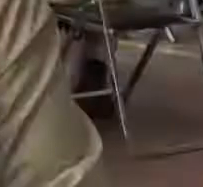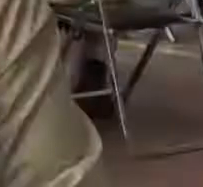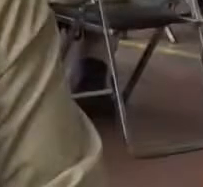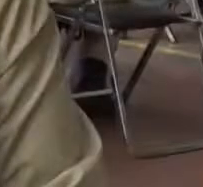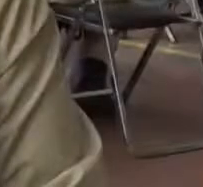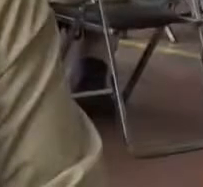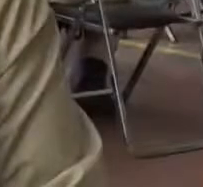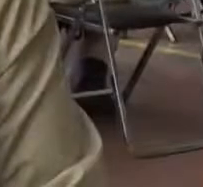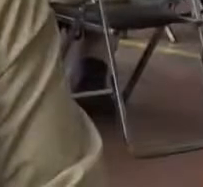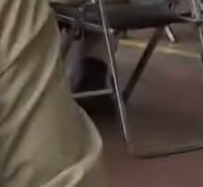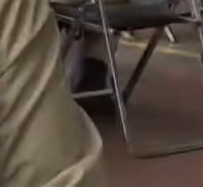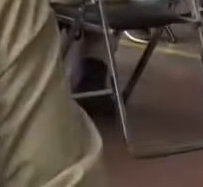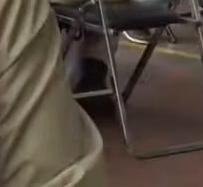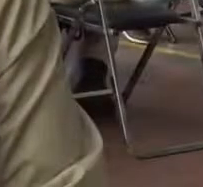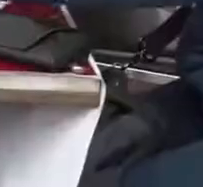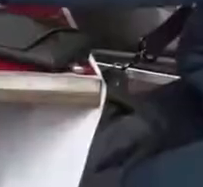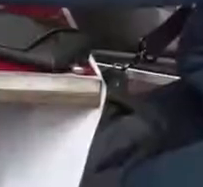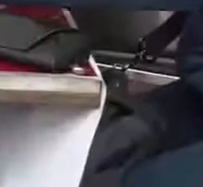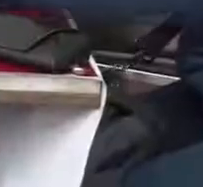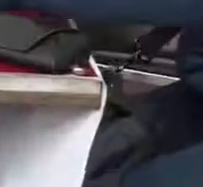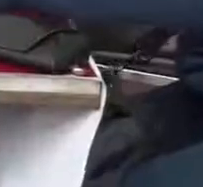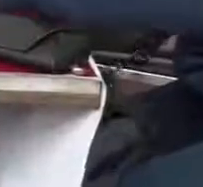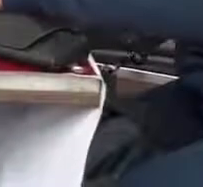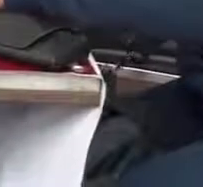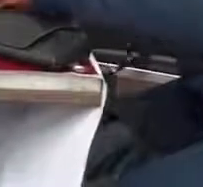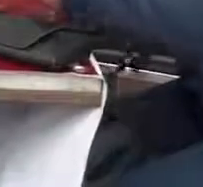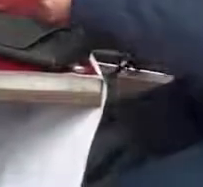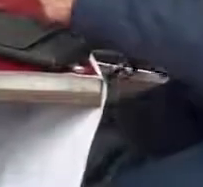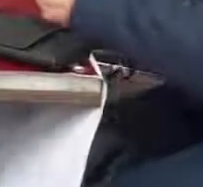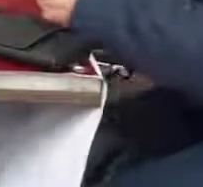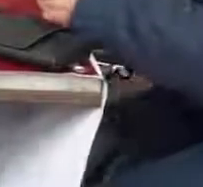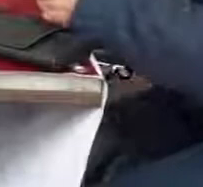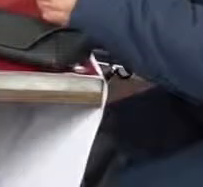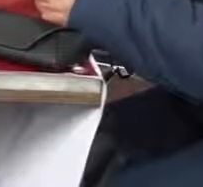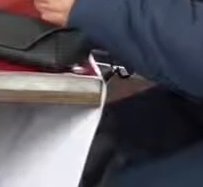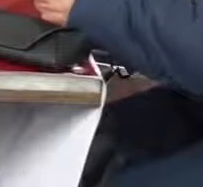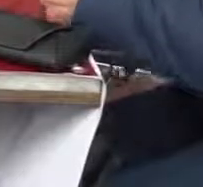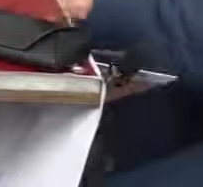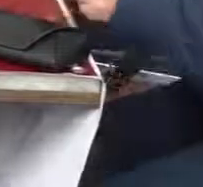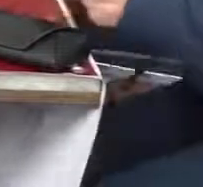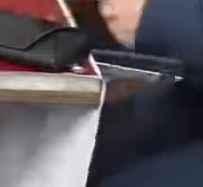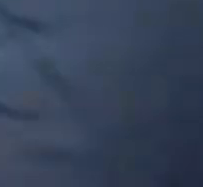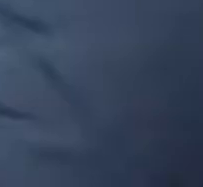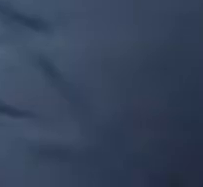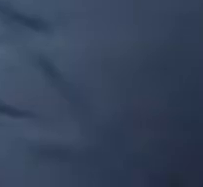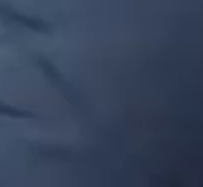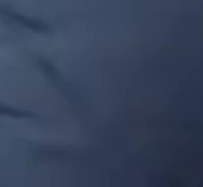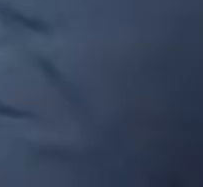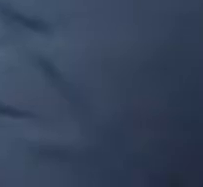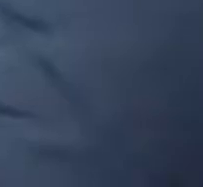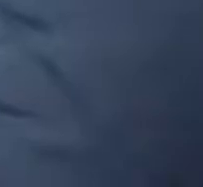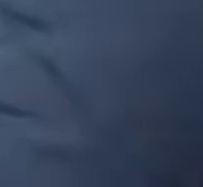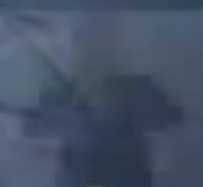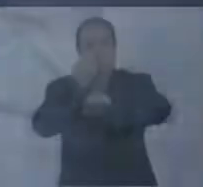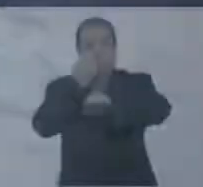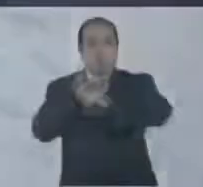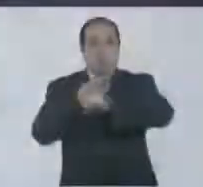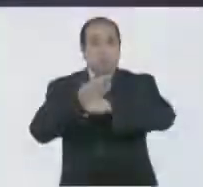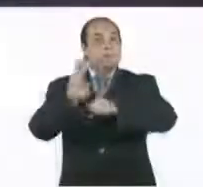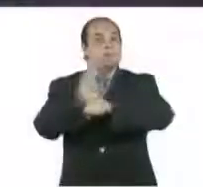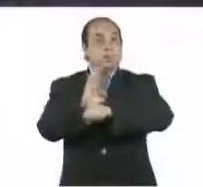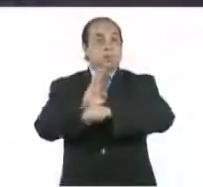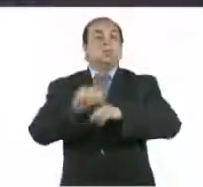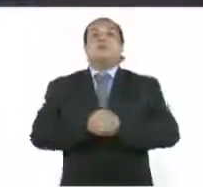Buenos días tengan todas y todos ustedes. El Gobierno de México, a través de la Secretaría de Bienestar y el Gobierno de la Ciudad de